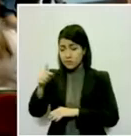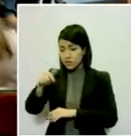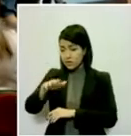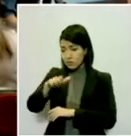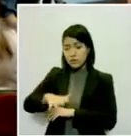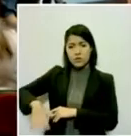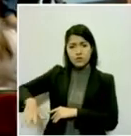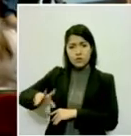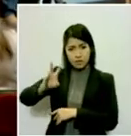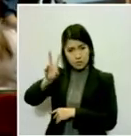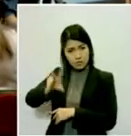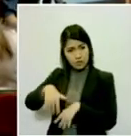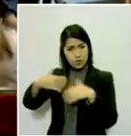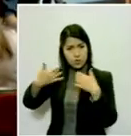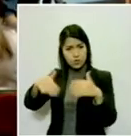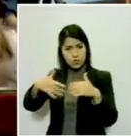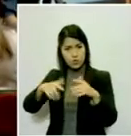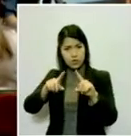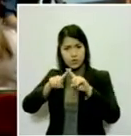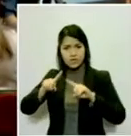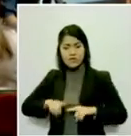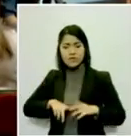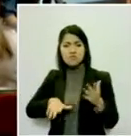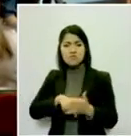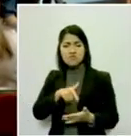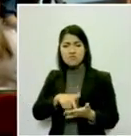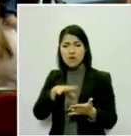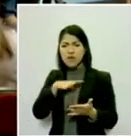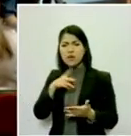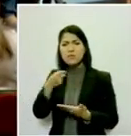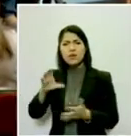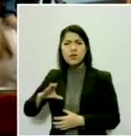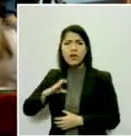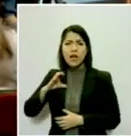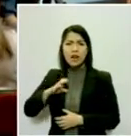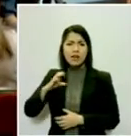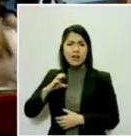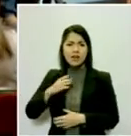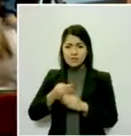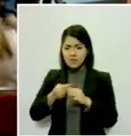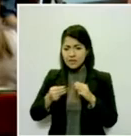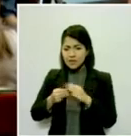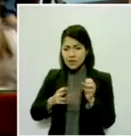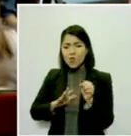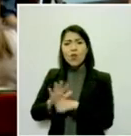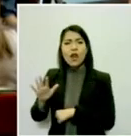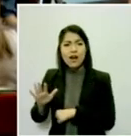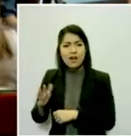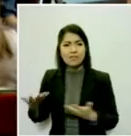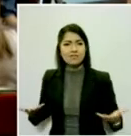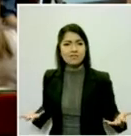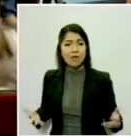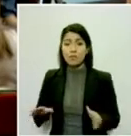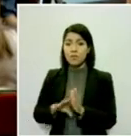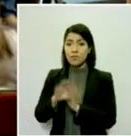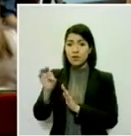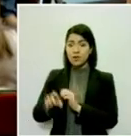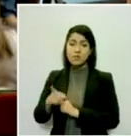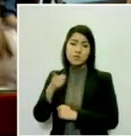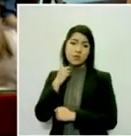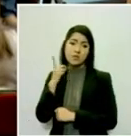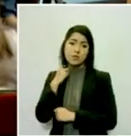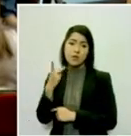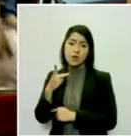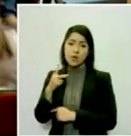lugar a dudas, Michoacán es diverso en sus terrenos. ¿De qué calidad serán estos materiales? Por ejemplo, la diputada del distrito